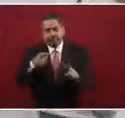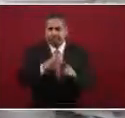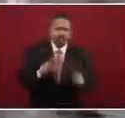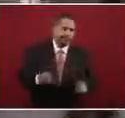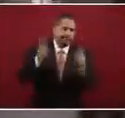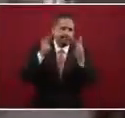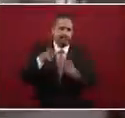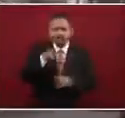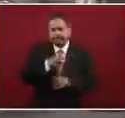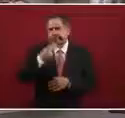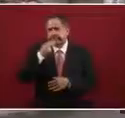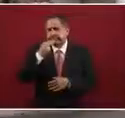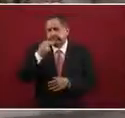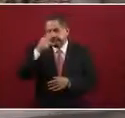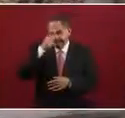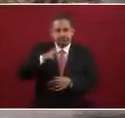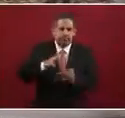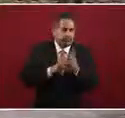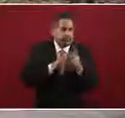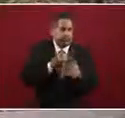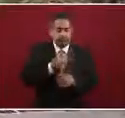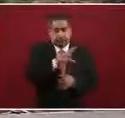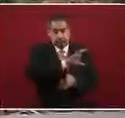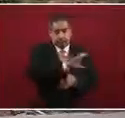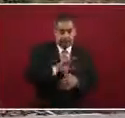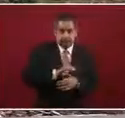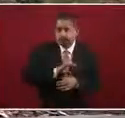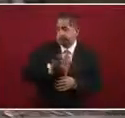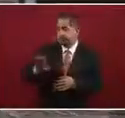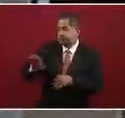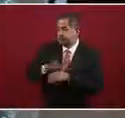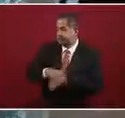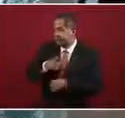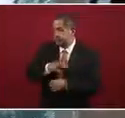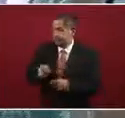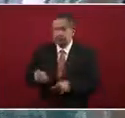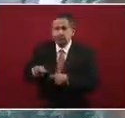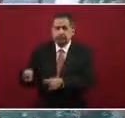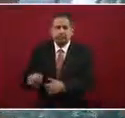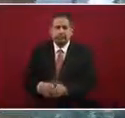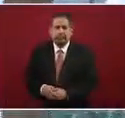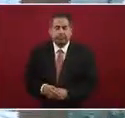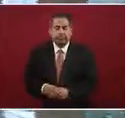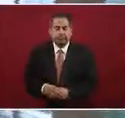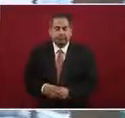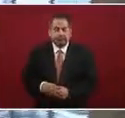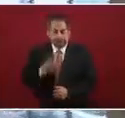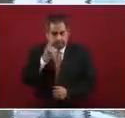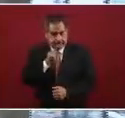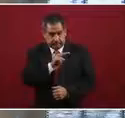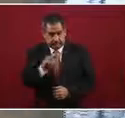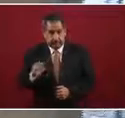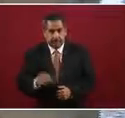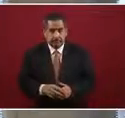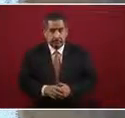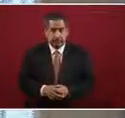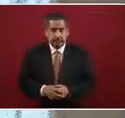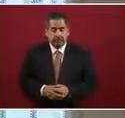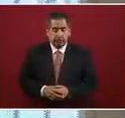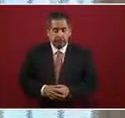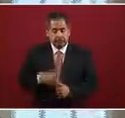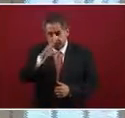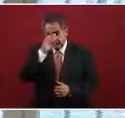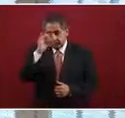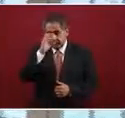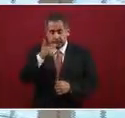venta y que estos recursos, pues de nueva cuenta vayan hacia las zonas más marginadas del país. Miren, ahí ustedes pueden ver, están las fotos y el